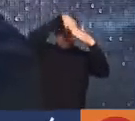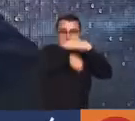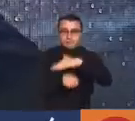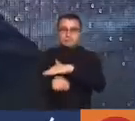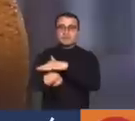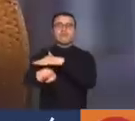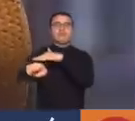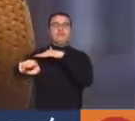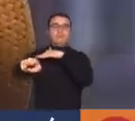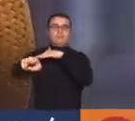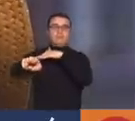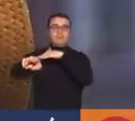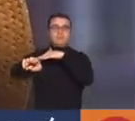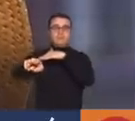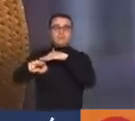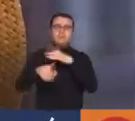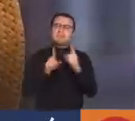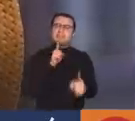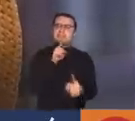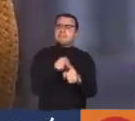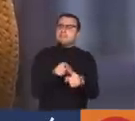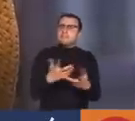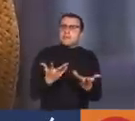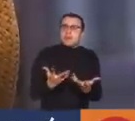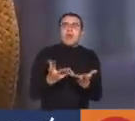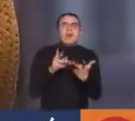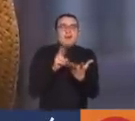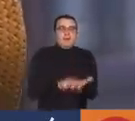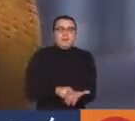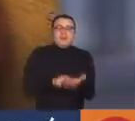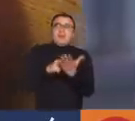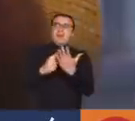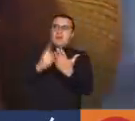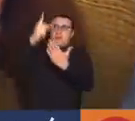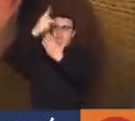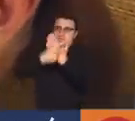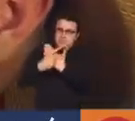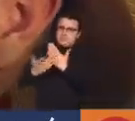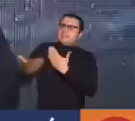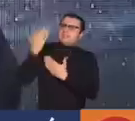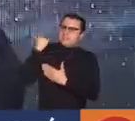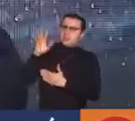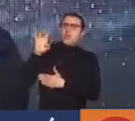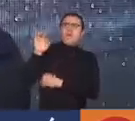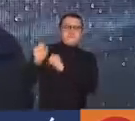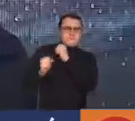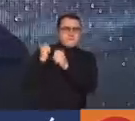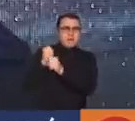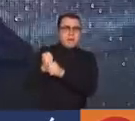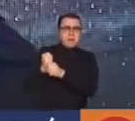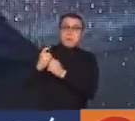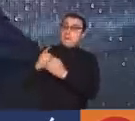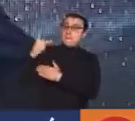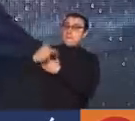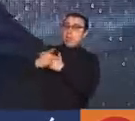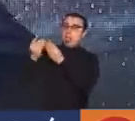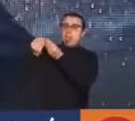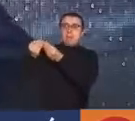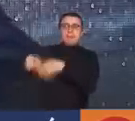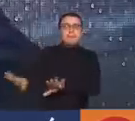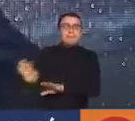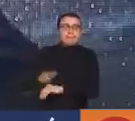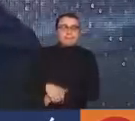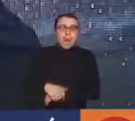subterránea para recuperar el proyecto que estaba hace 9 años, está votado, y que